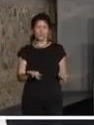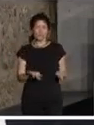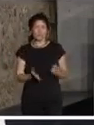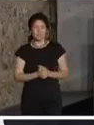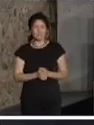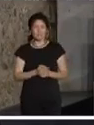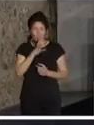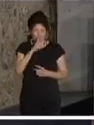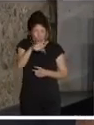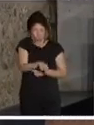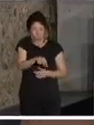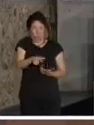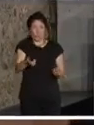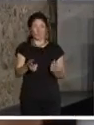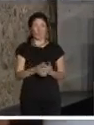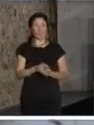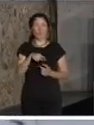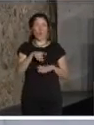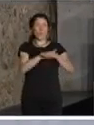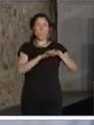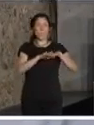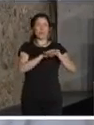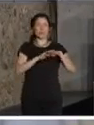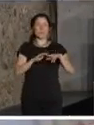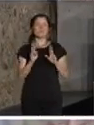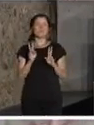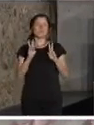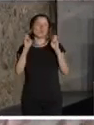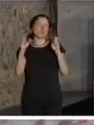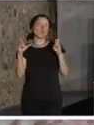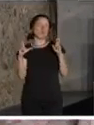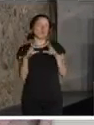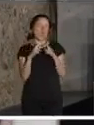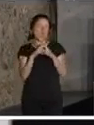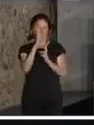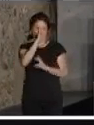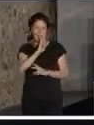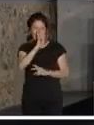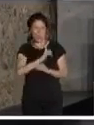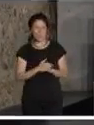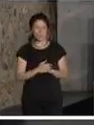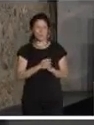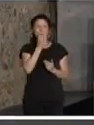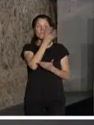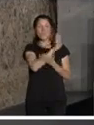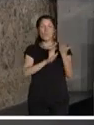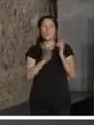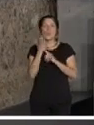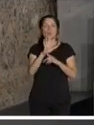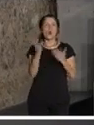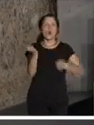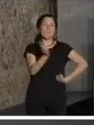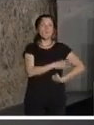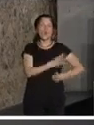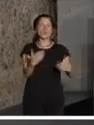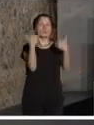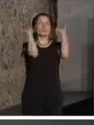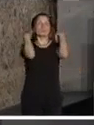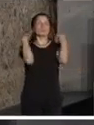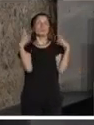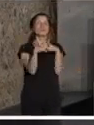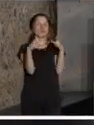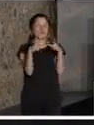hoy la ministra de asuntos sociales Johnny velarra ha propuesto un fondo de responsabilidad